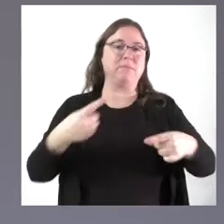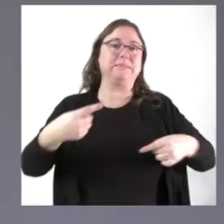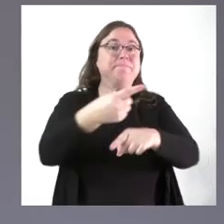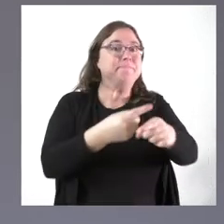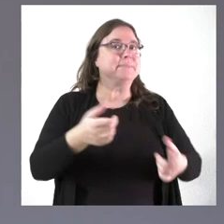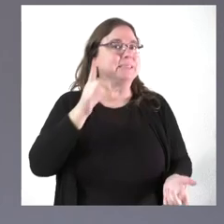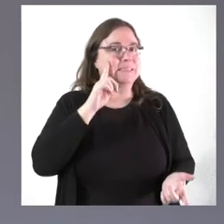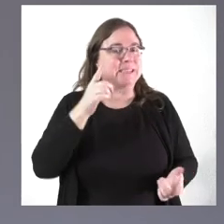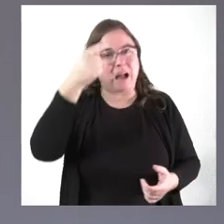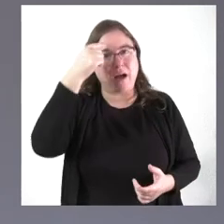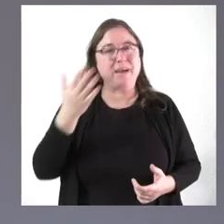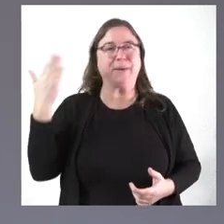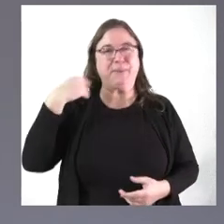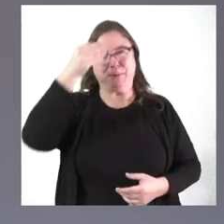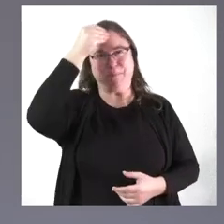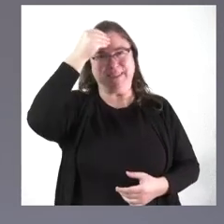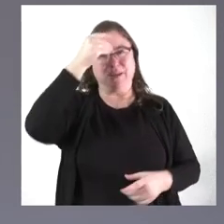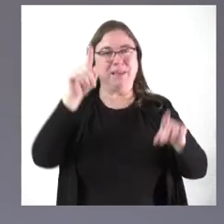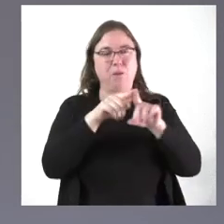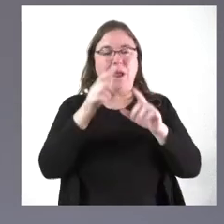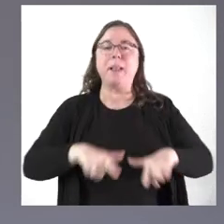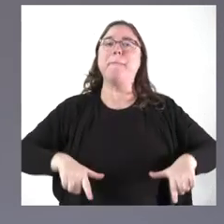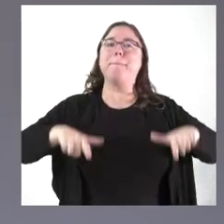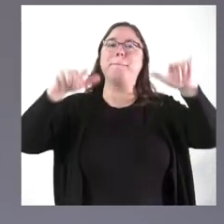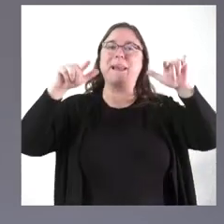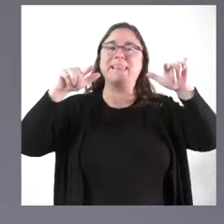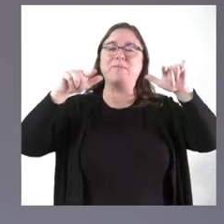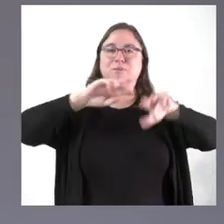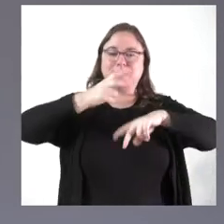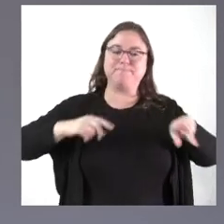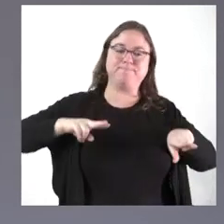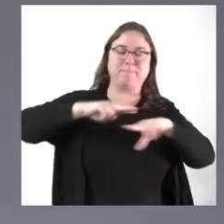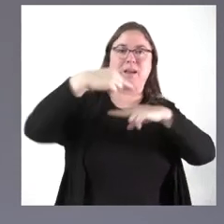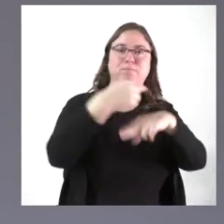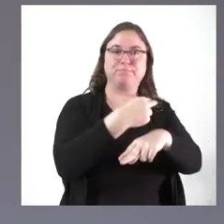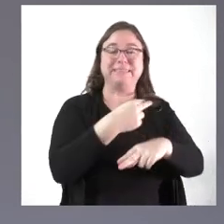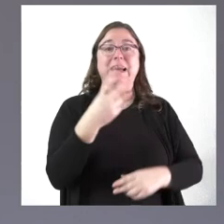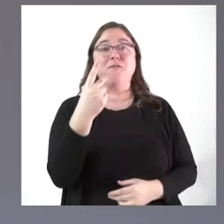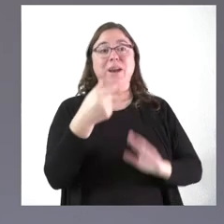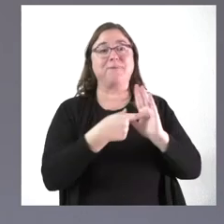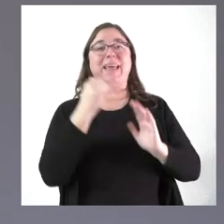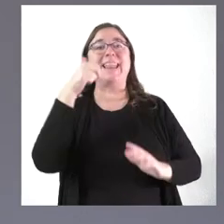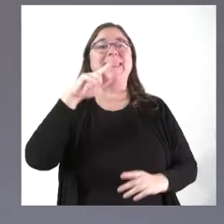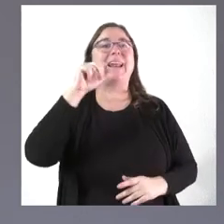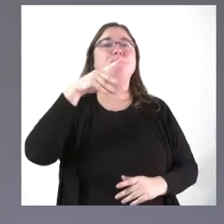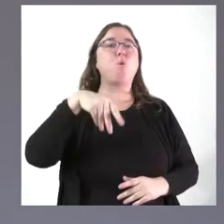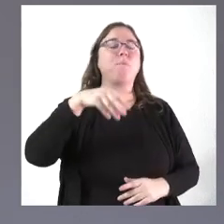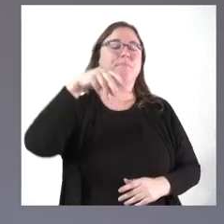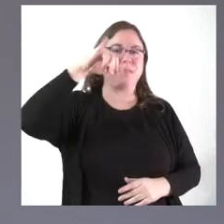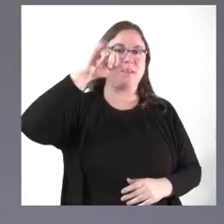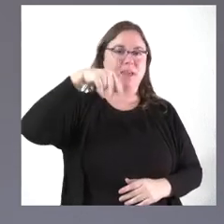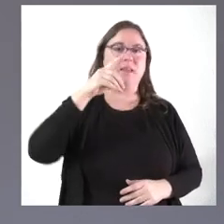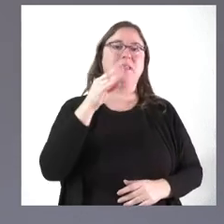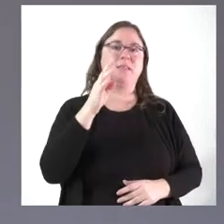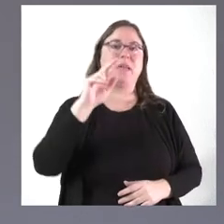voluntad de creación de esa plataforma intermodal ha perdido el apellido intermodal que es el apellido más importante Por